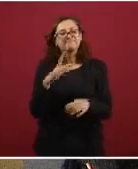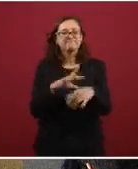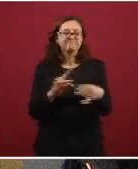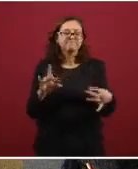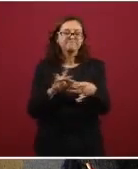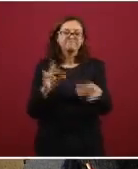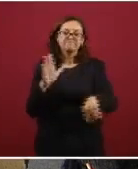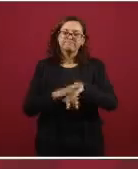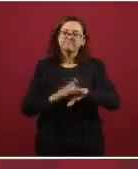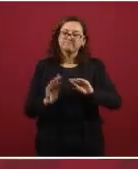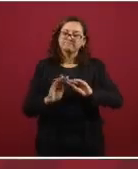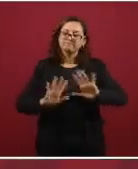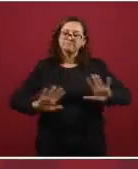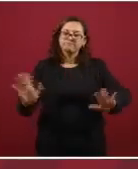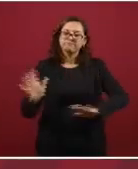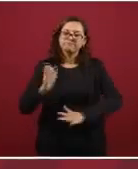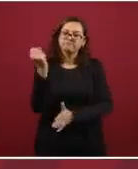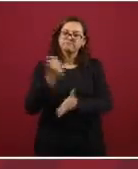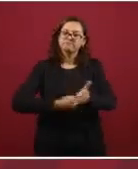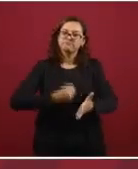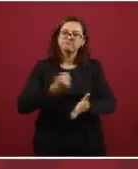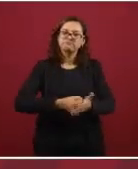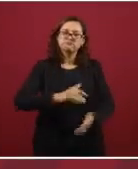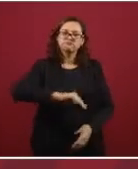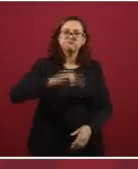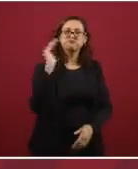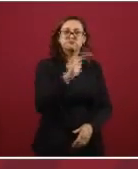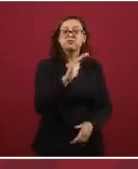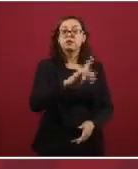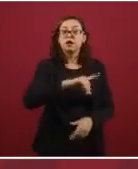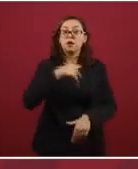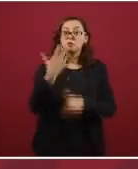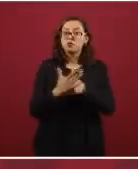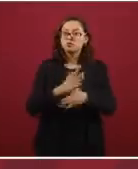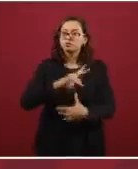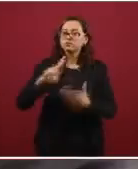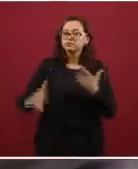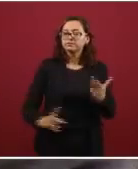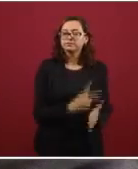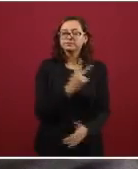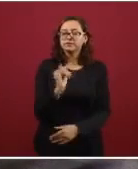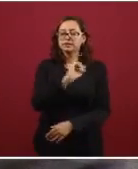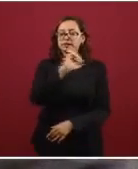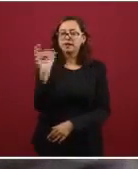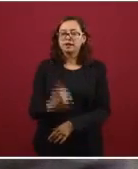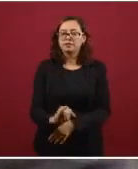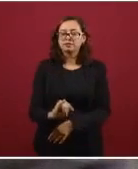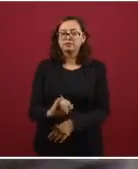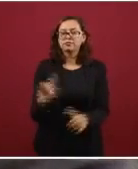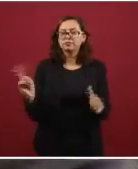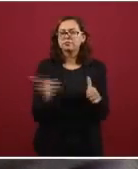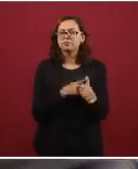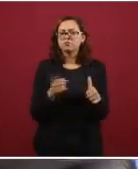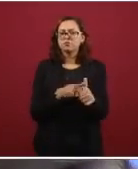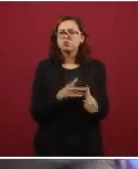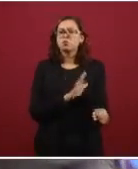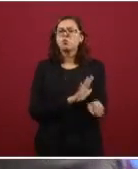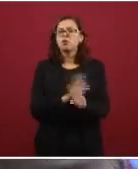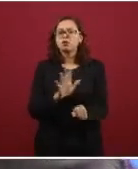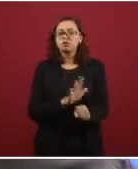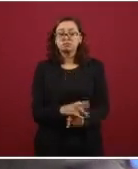exigir que se tomen las medidas para que esto no se repita. Y la primera medida es clasificar como lo que